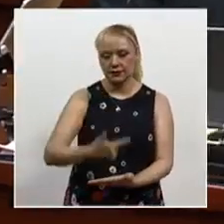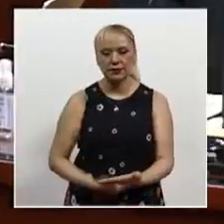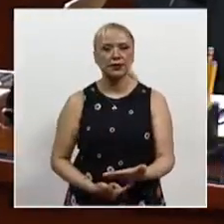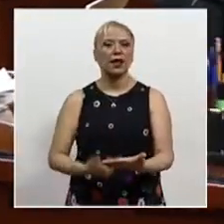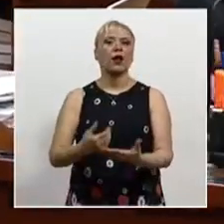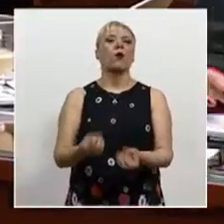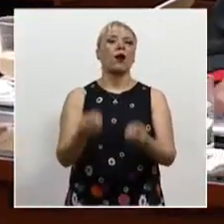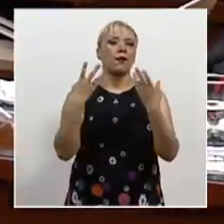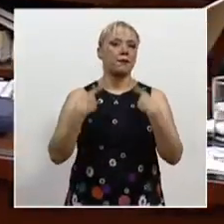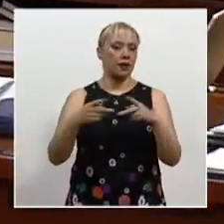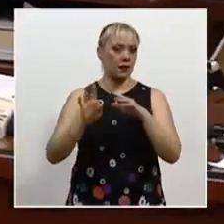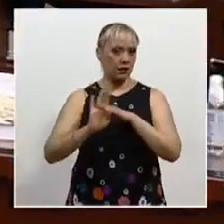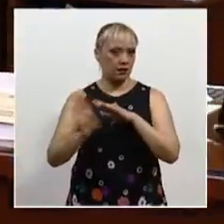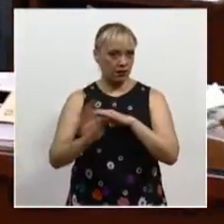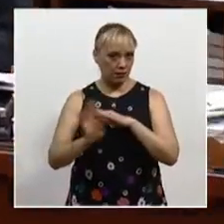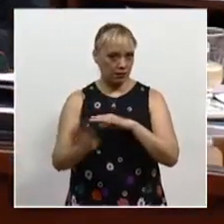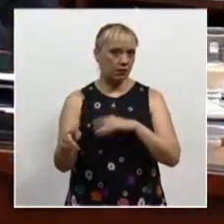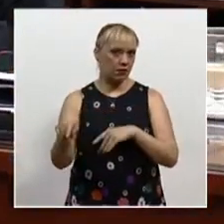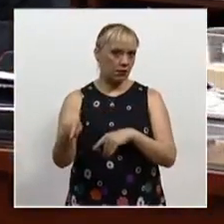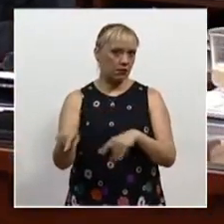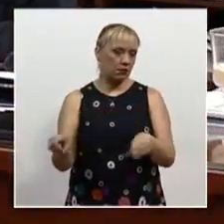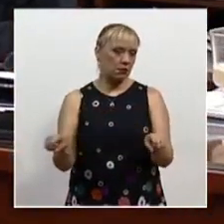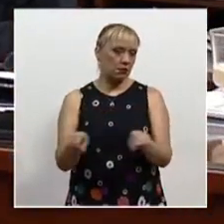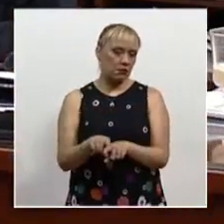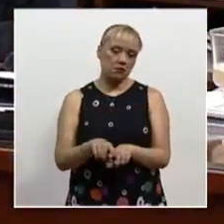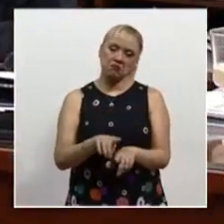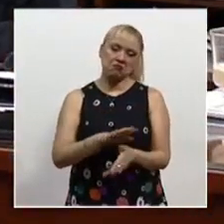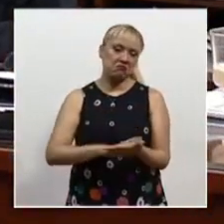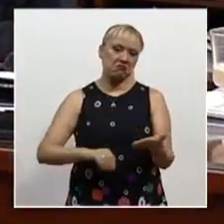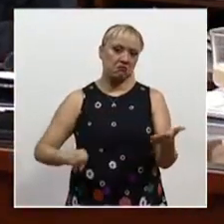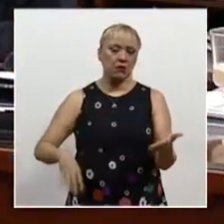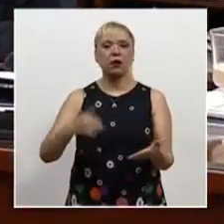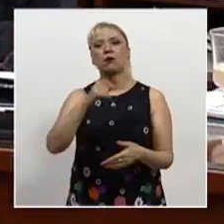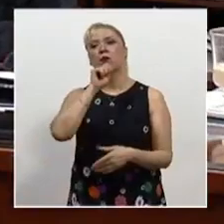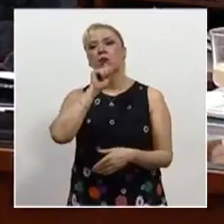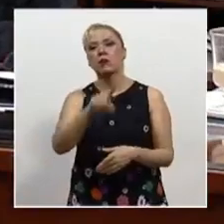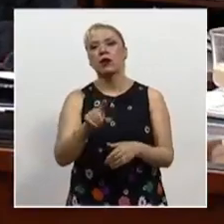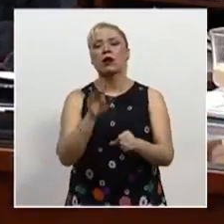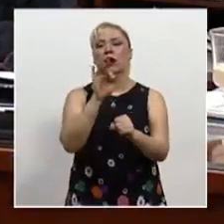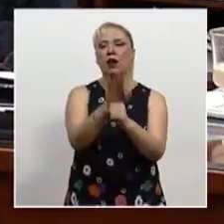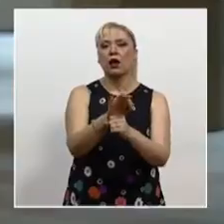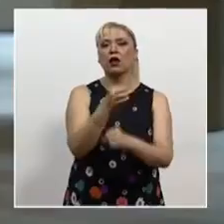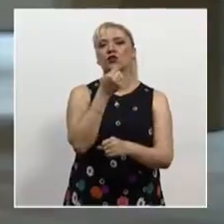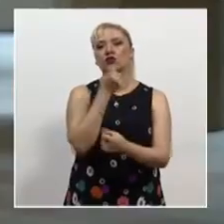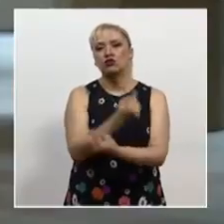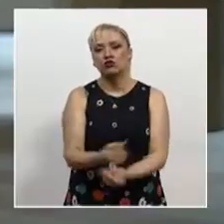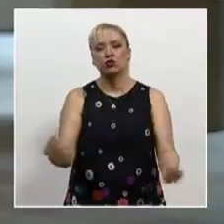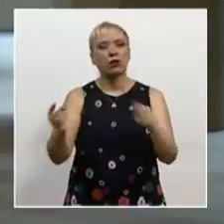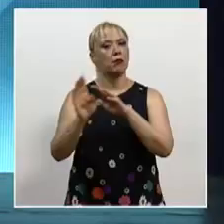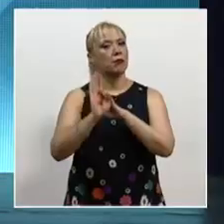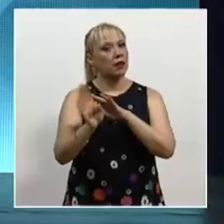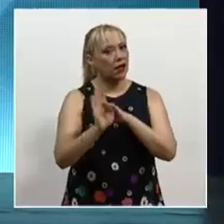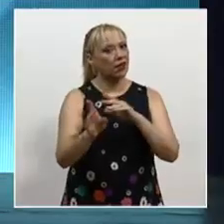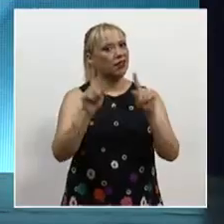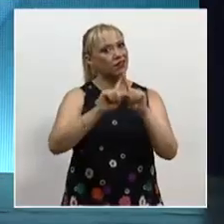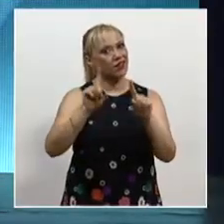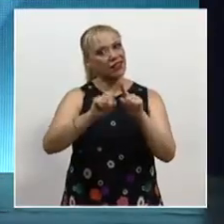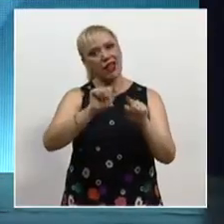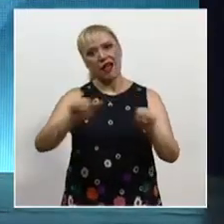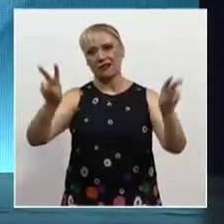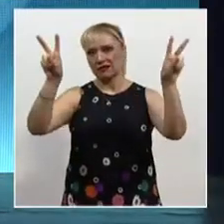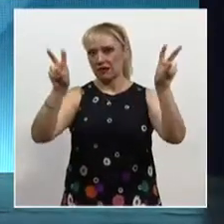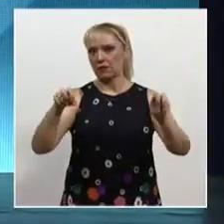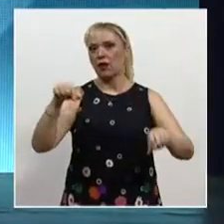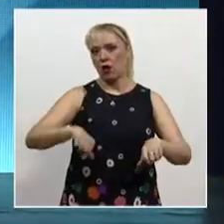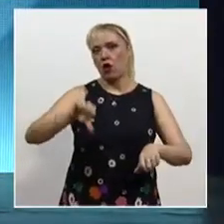otra parte, entre otros temas, validó disposiciones relativas a la protección de infancias migrantes. Estos fueron los asuntos resueltos por el